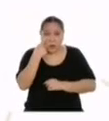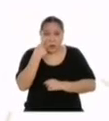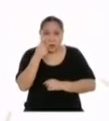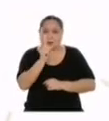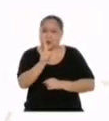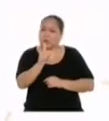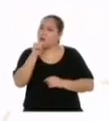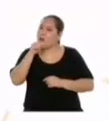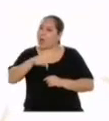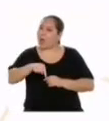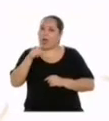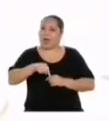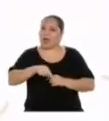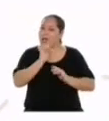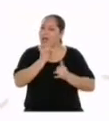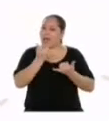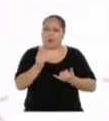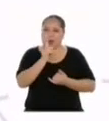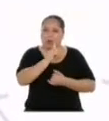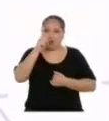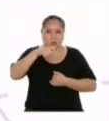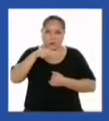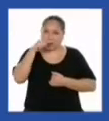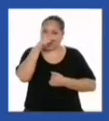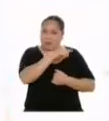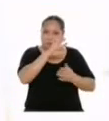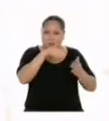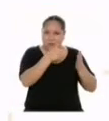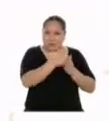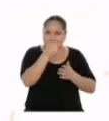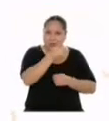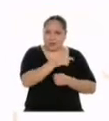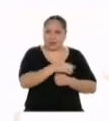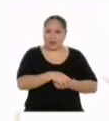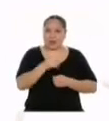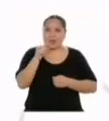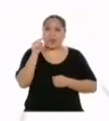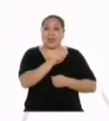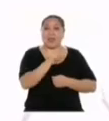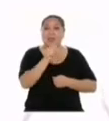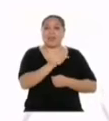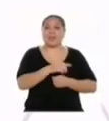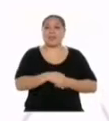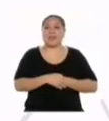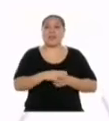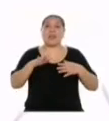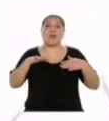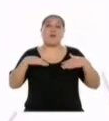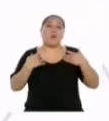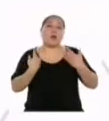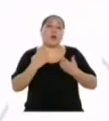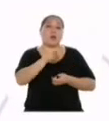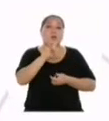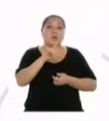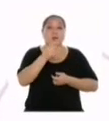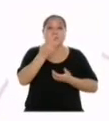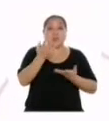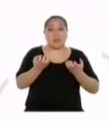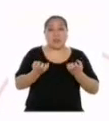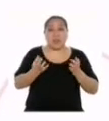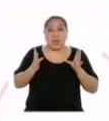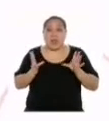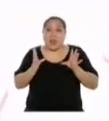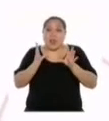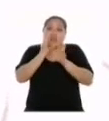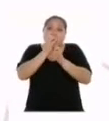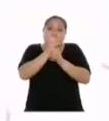conozcan, pero por ahora no necesitamos llegar a ello. Esta gráfica la podrían usar si quieren